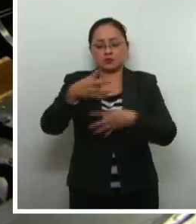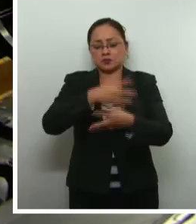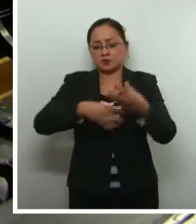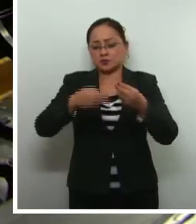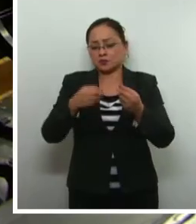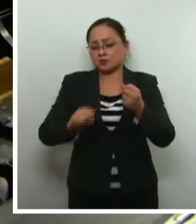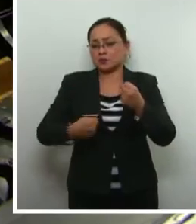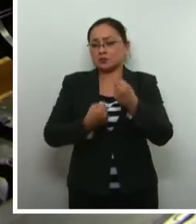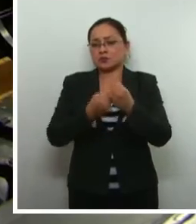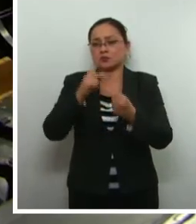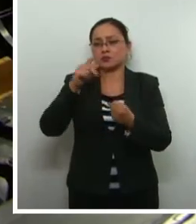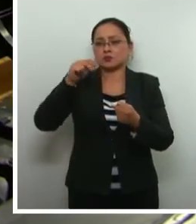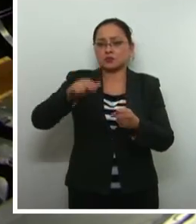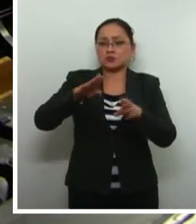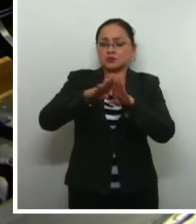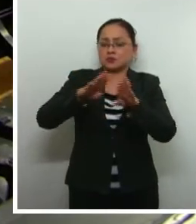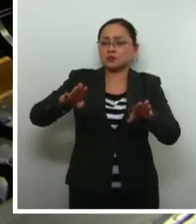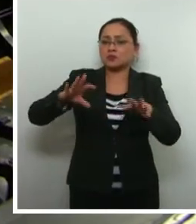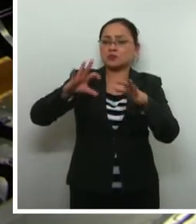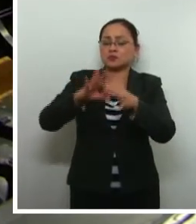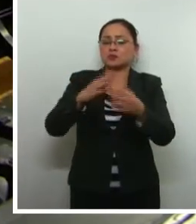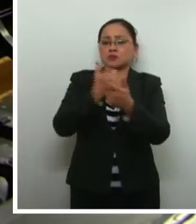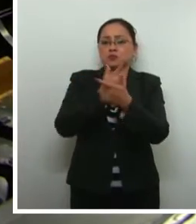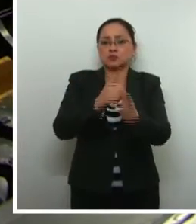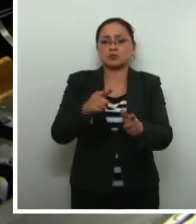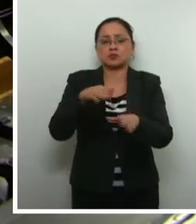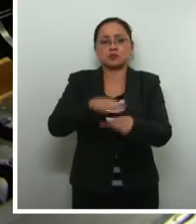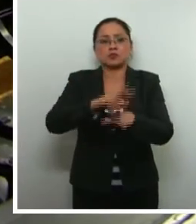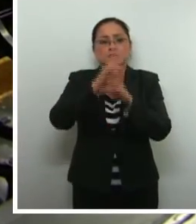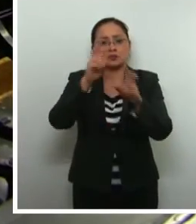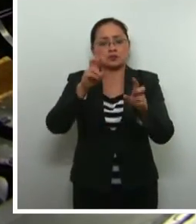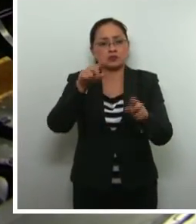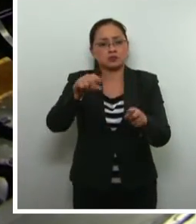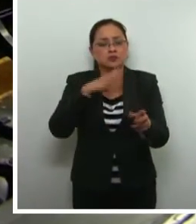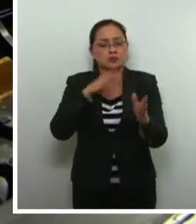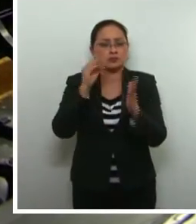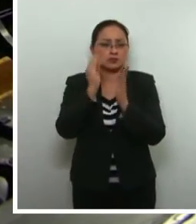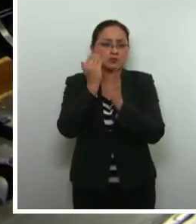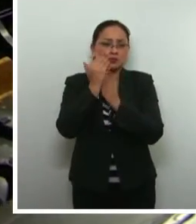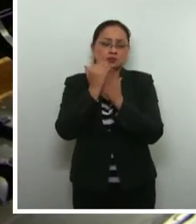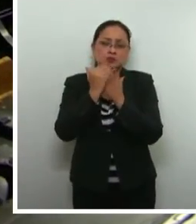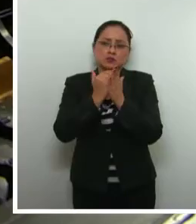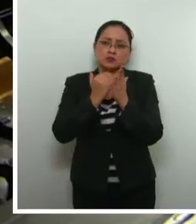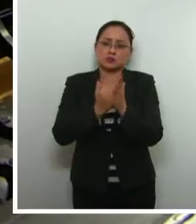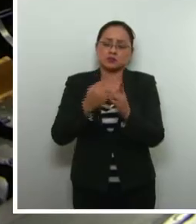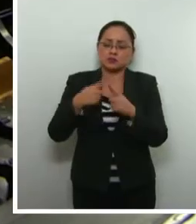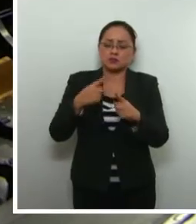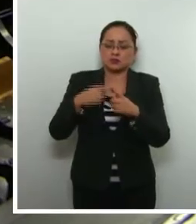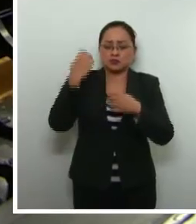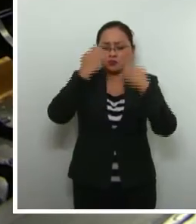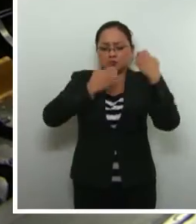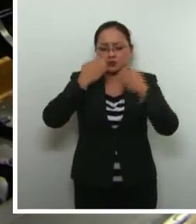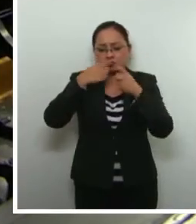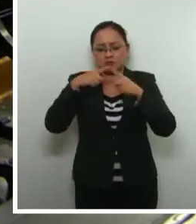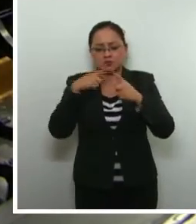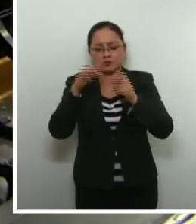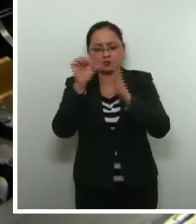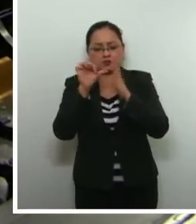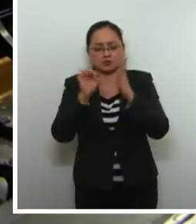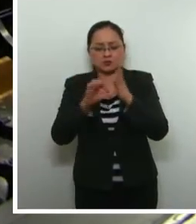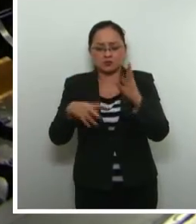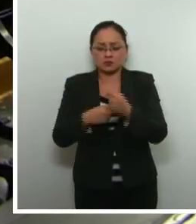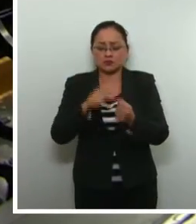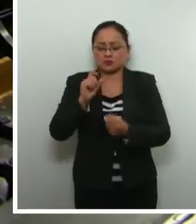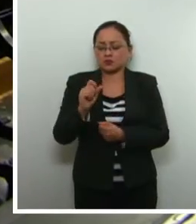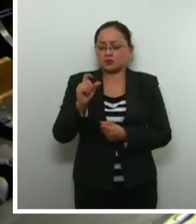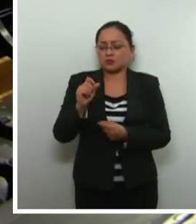y Planeación Democrática relativo y que incluye el análisis de diversos artículos, entre ellos el